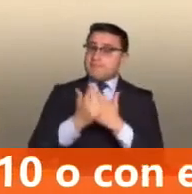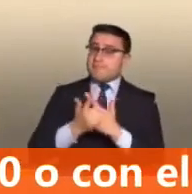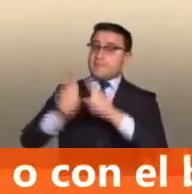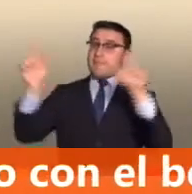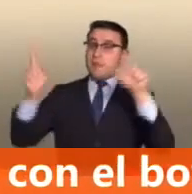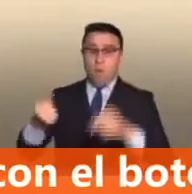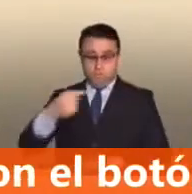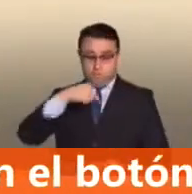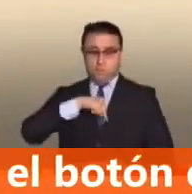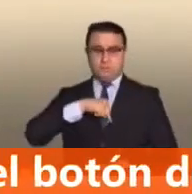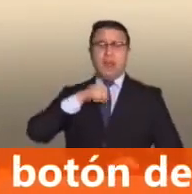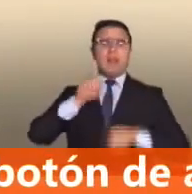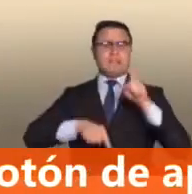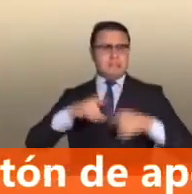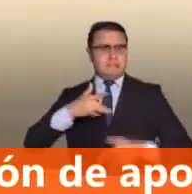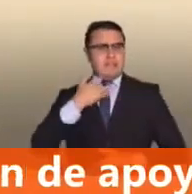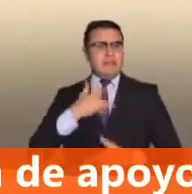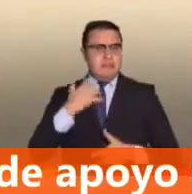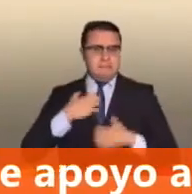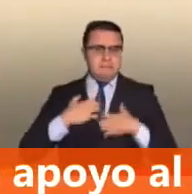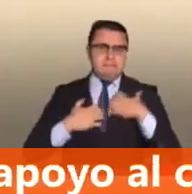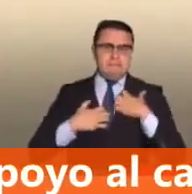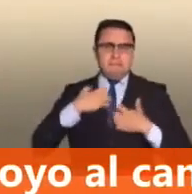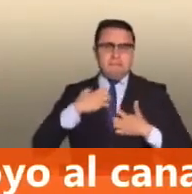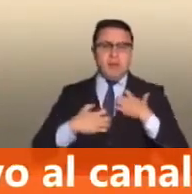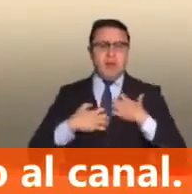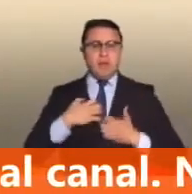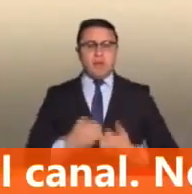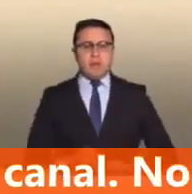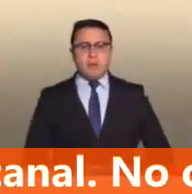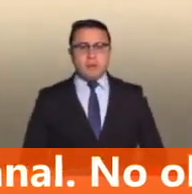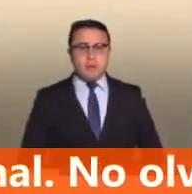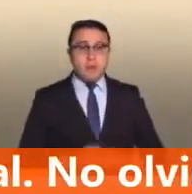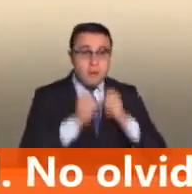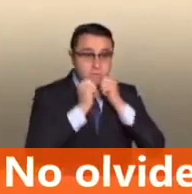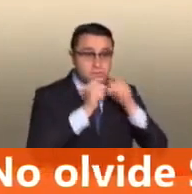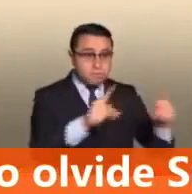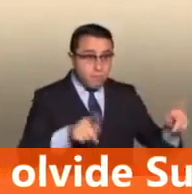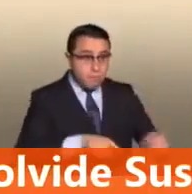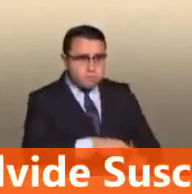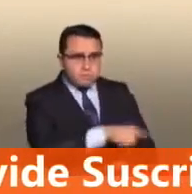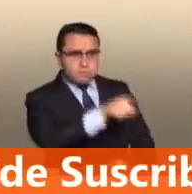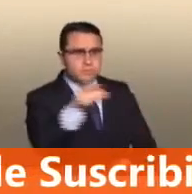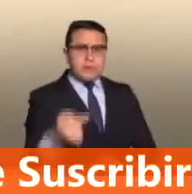libertad, del miedo en el fondo al ser humano.